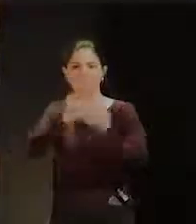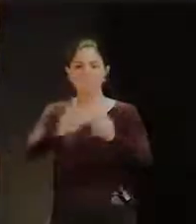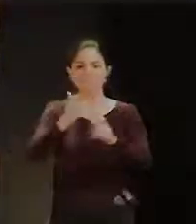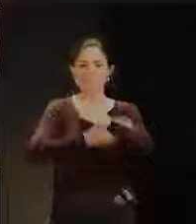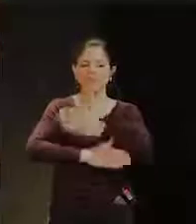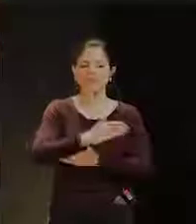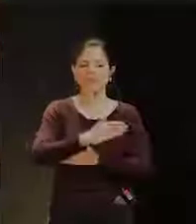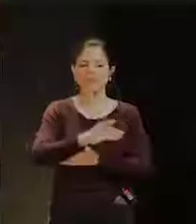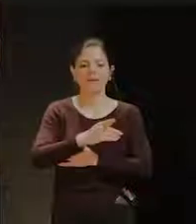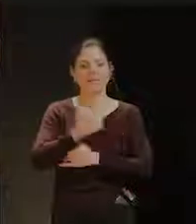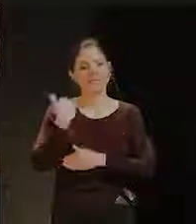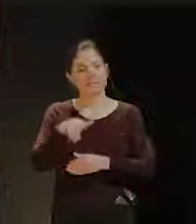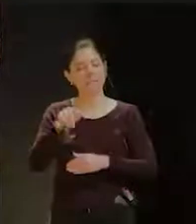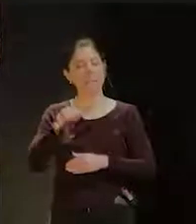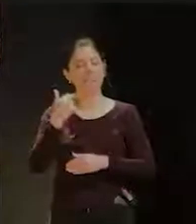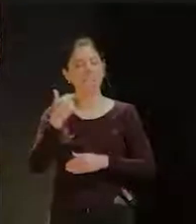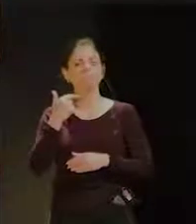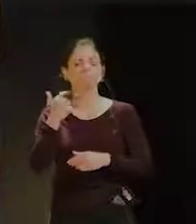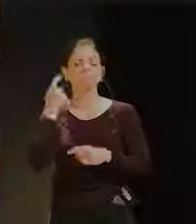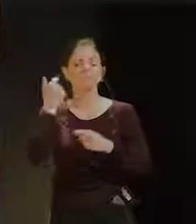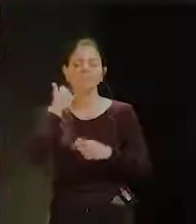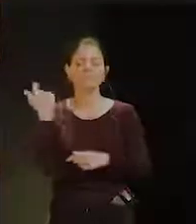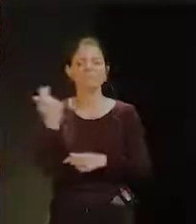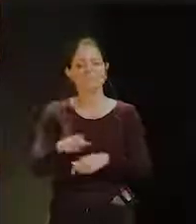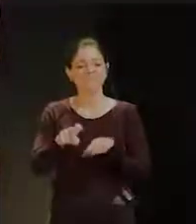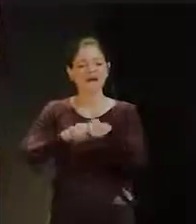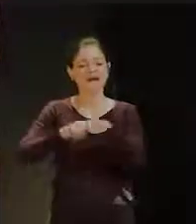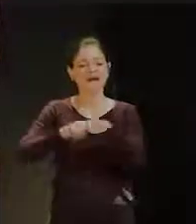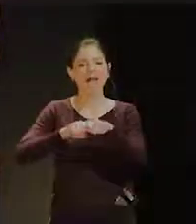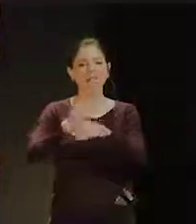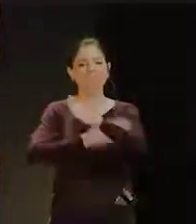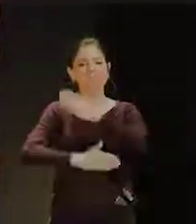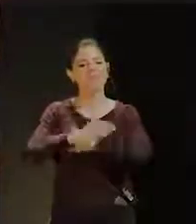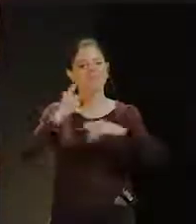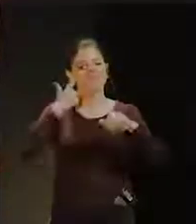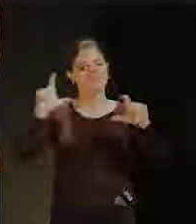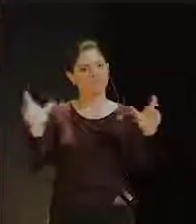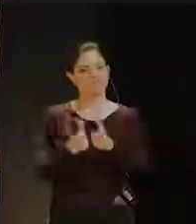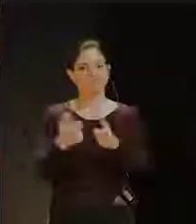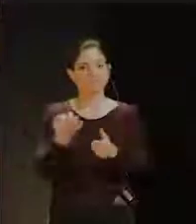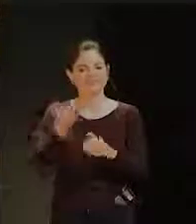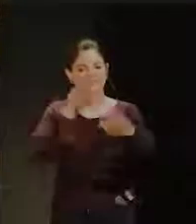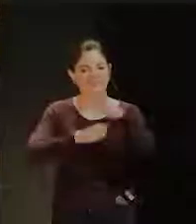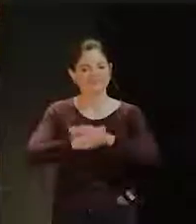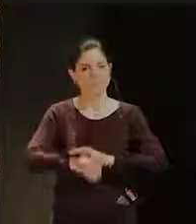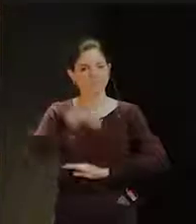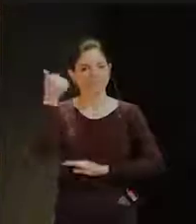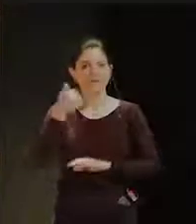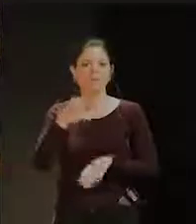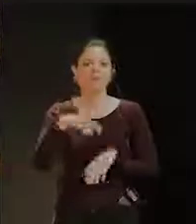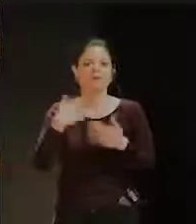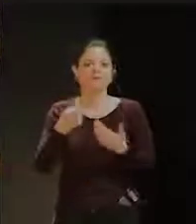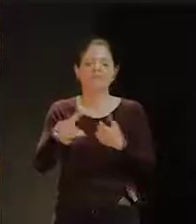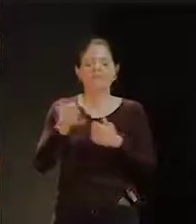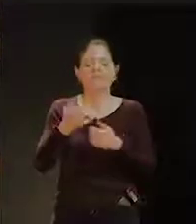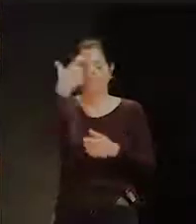con discapacidad pierden cada vez más esta característica de discapacidad. Hay mayor accesibilidad, se basa